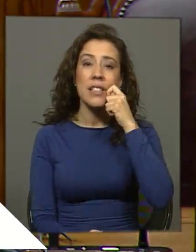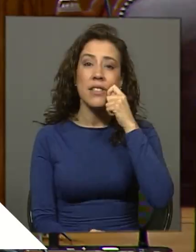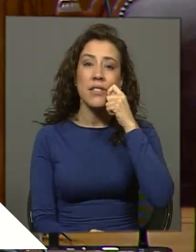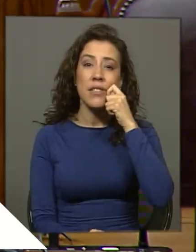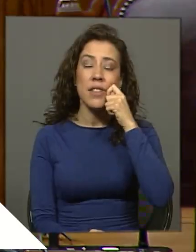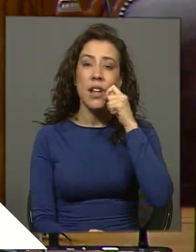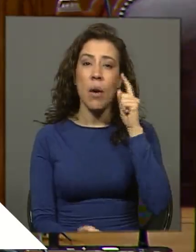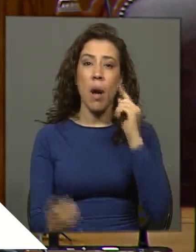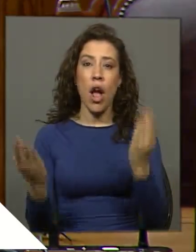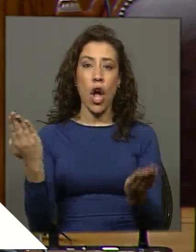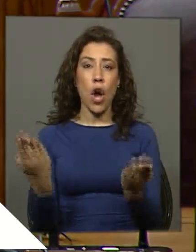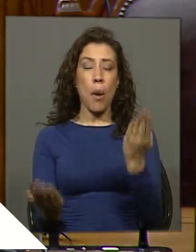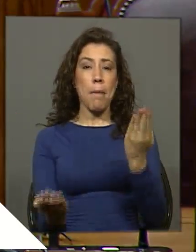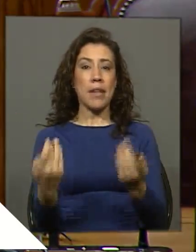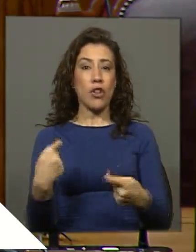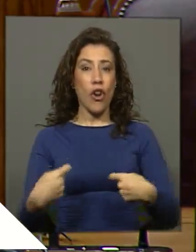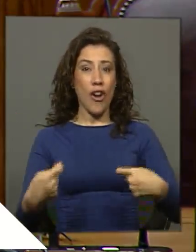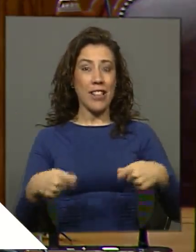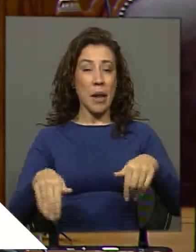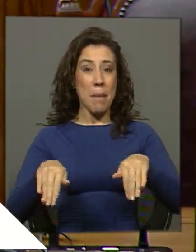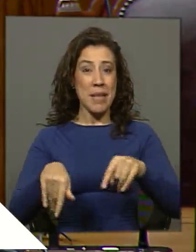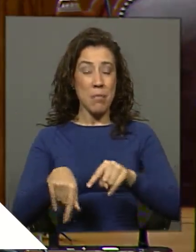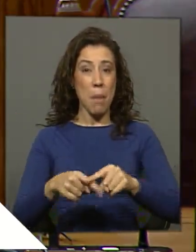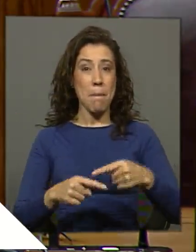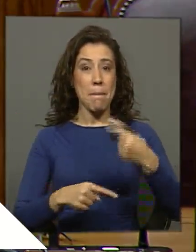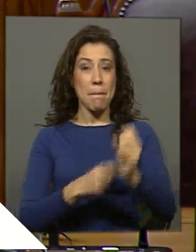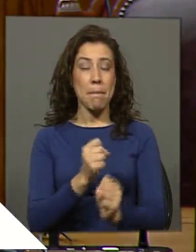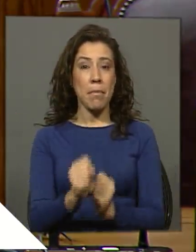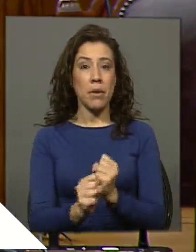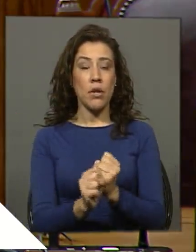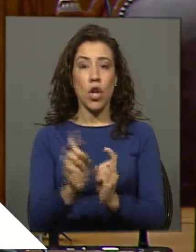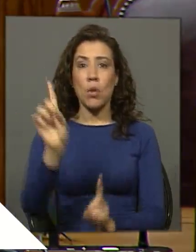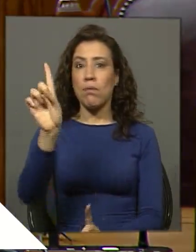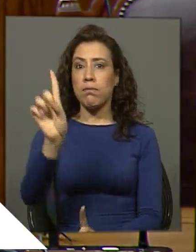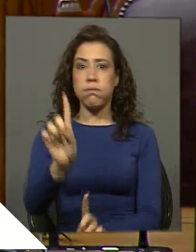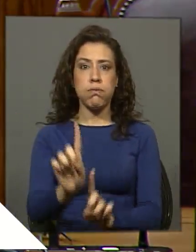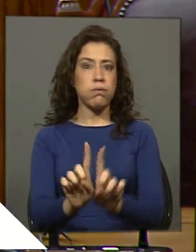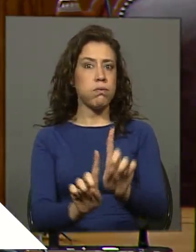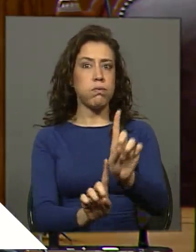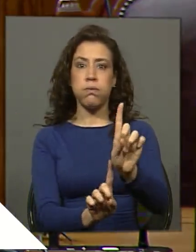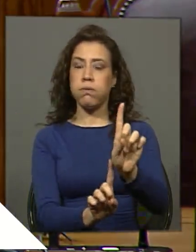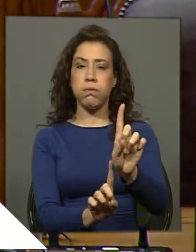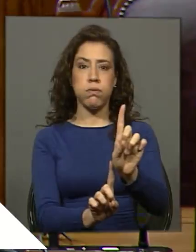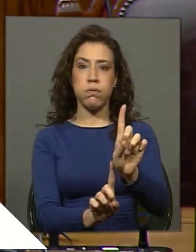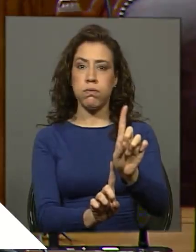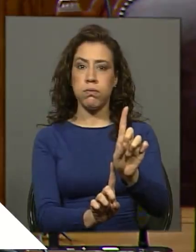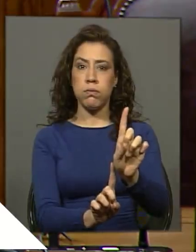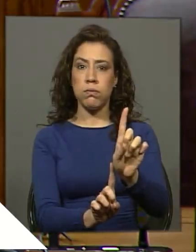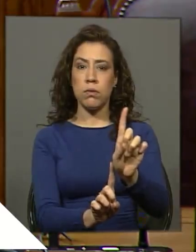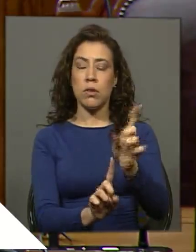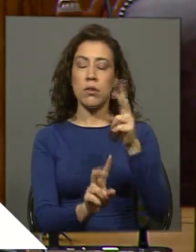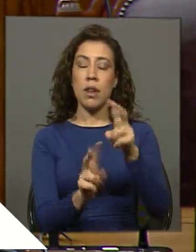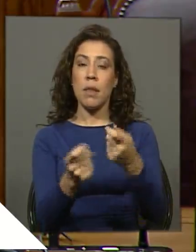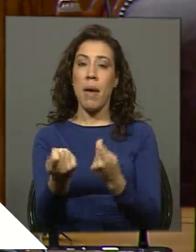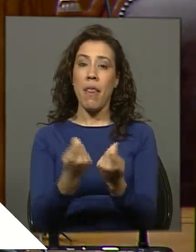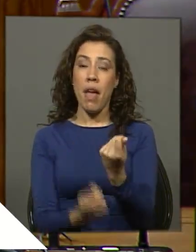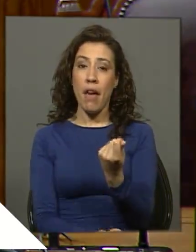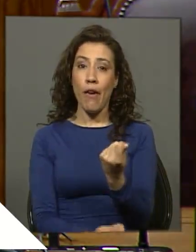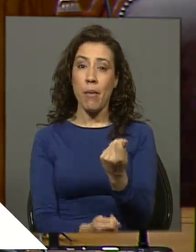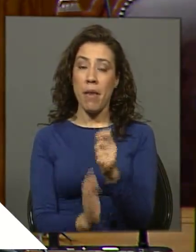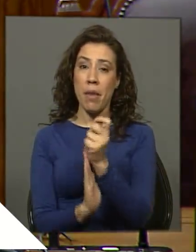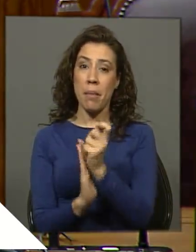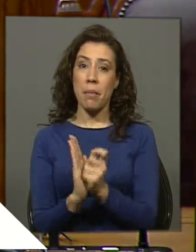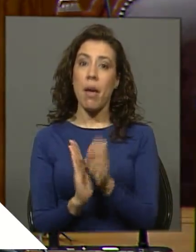comparación con los gastos en esto mismo el próximo año se dispara y por lo tanto en el cuadro macroeconómico del presupuesto